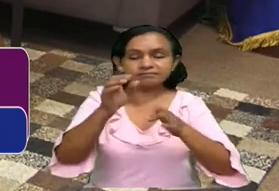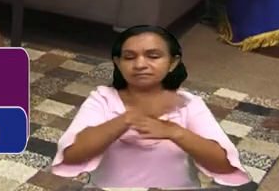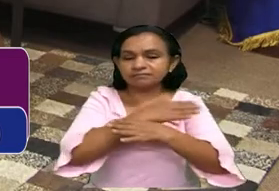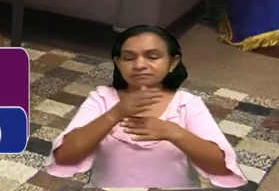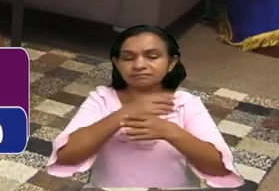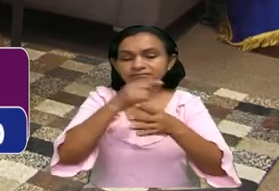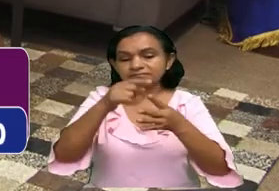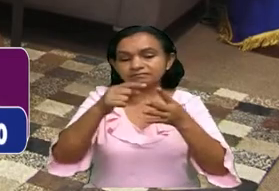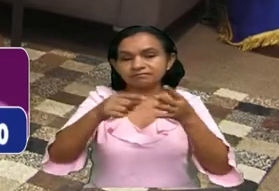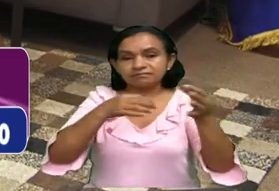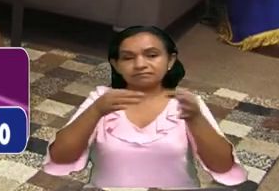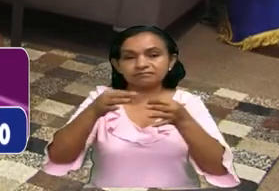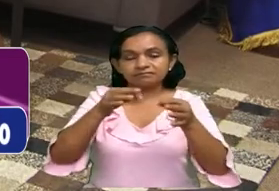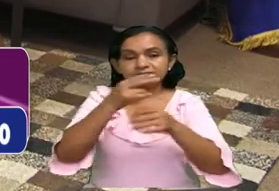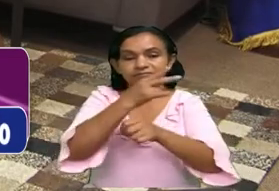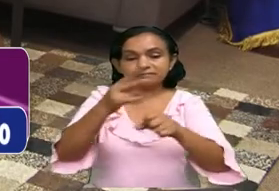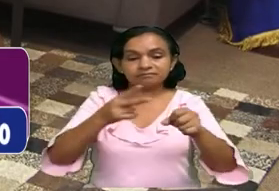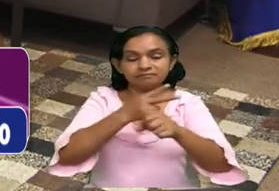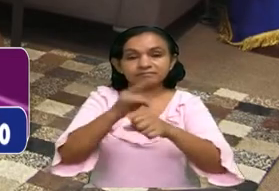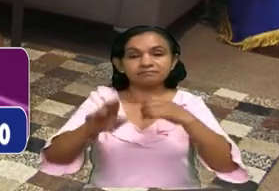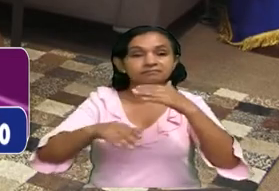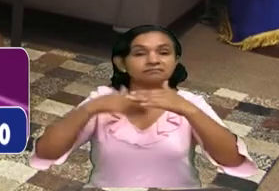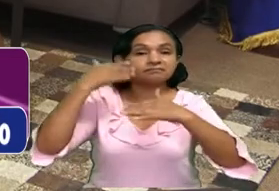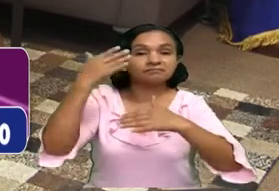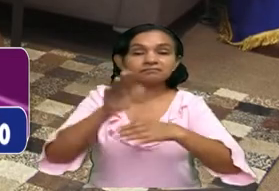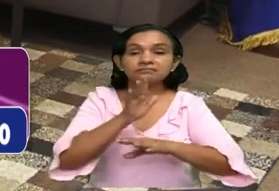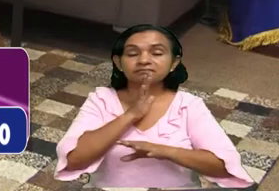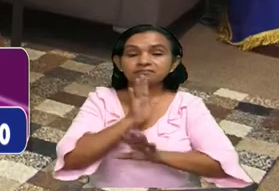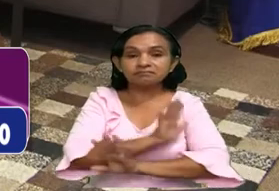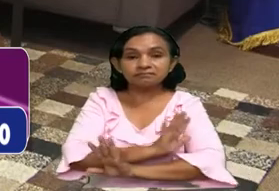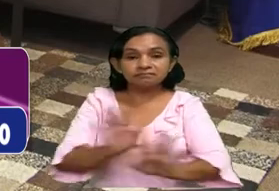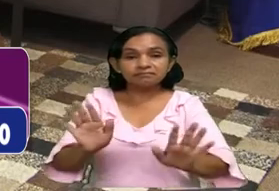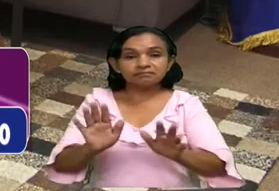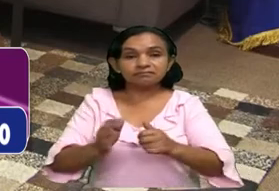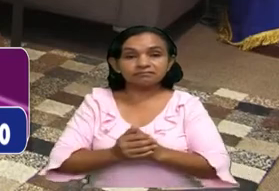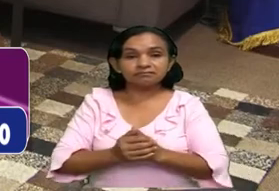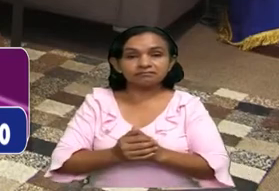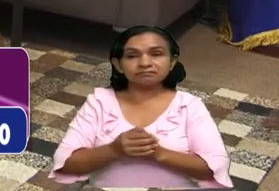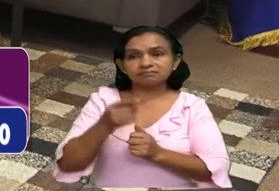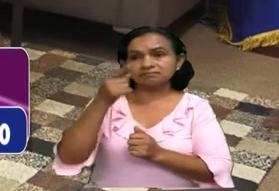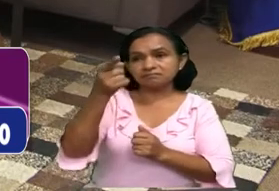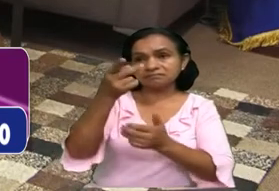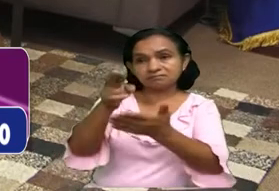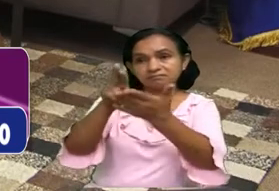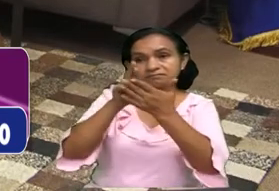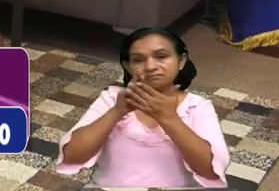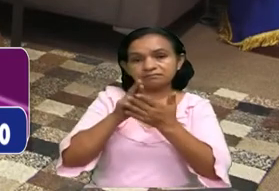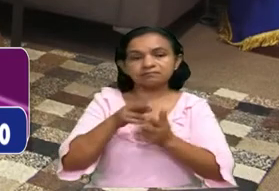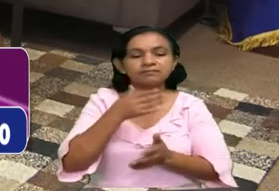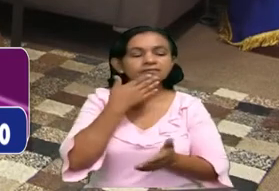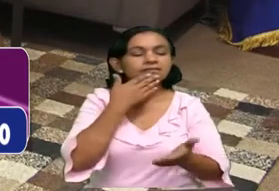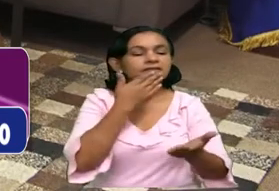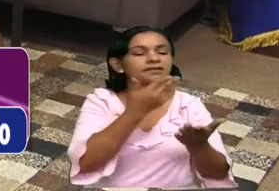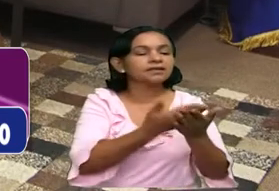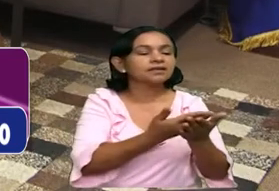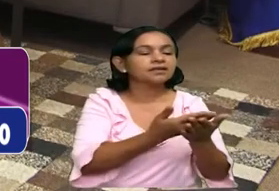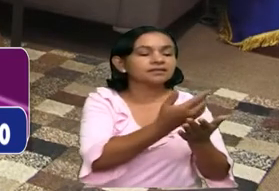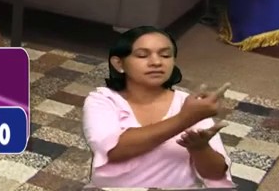etcétera. ¿Qué sucedió después de 2 horas de haber hablado? Okay. La respuesta del presidente fue, gracias por haber